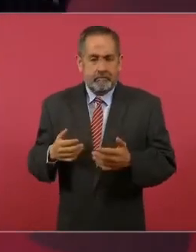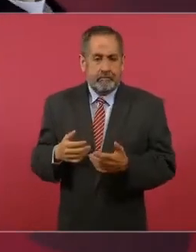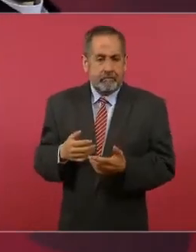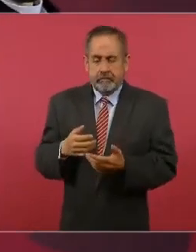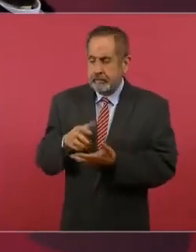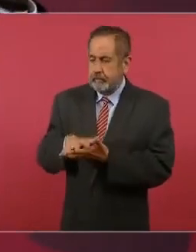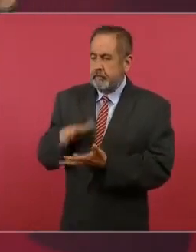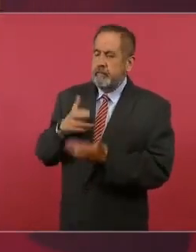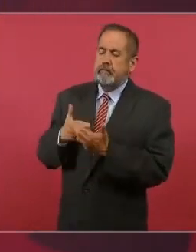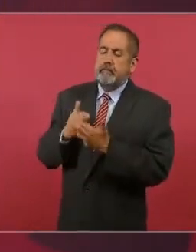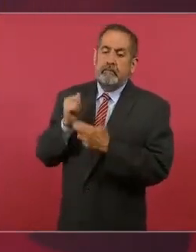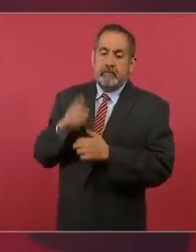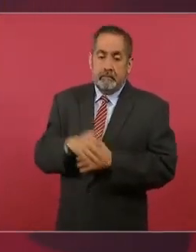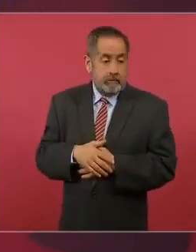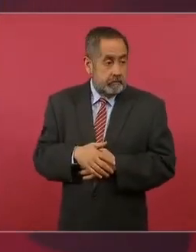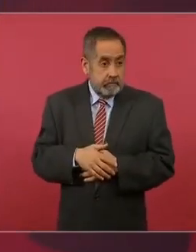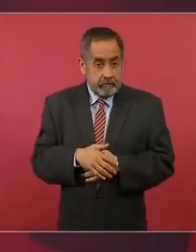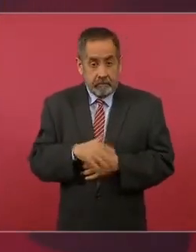estallado,